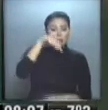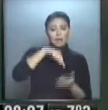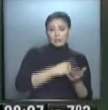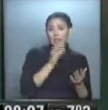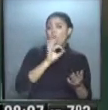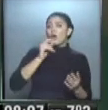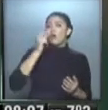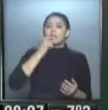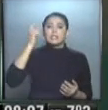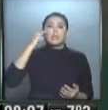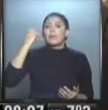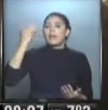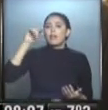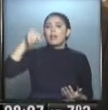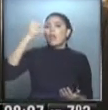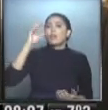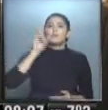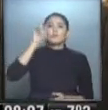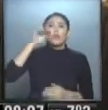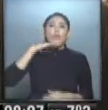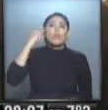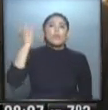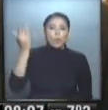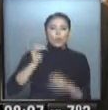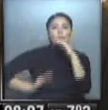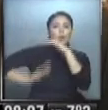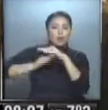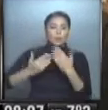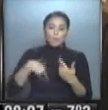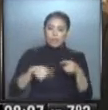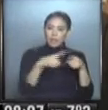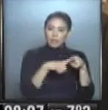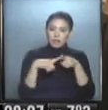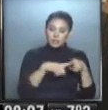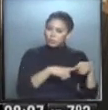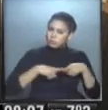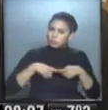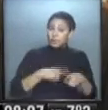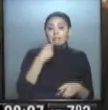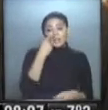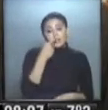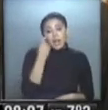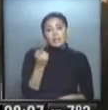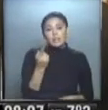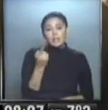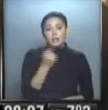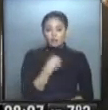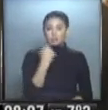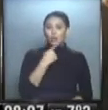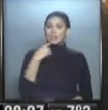federal o el que vive el que vive en la que acá sí que ha sido un debate bastante intenso interesante hemos decidido